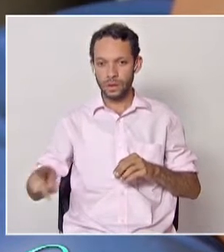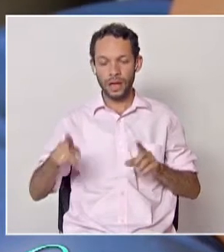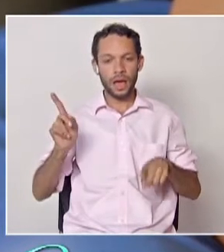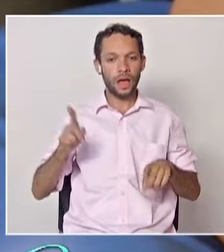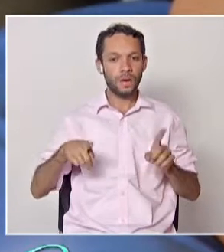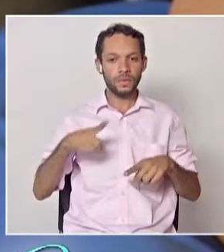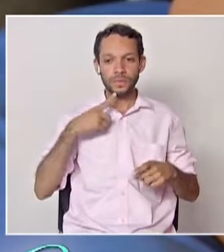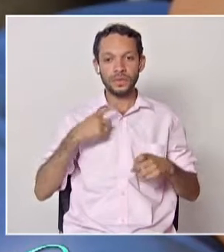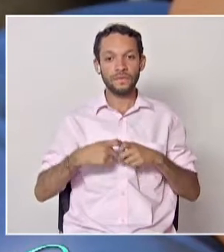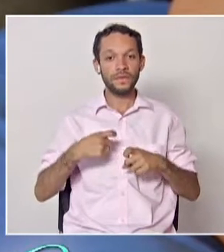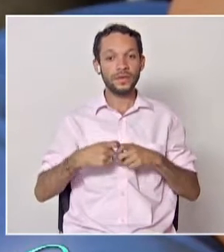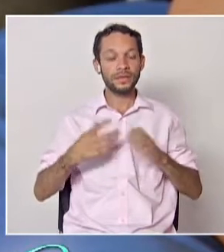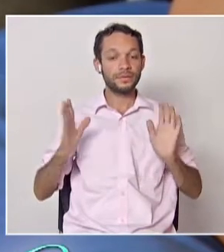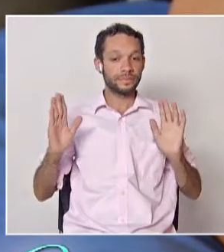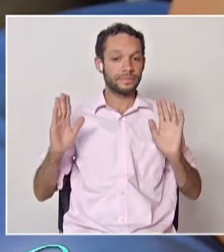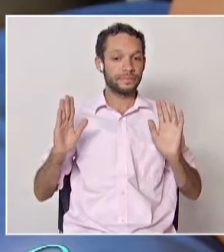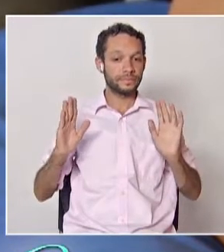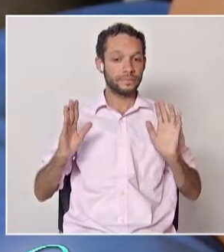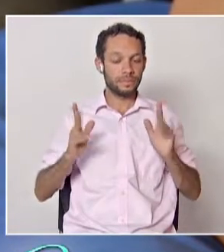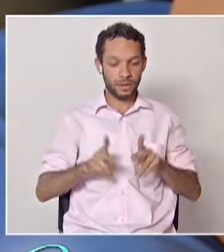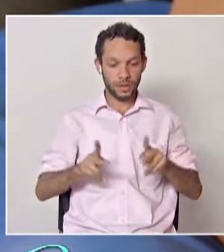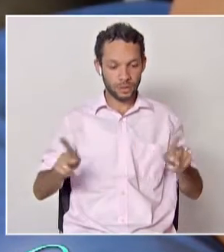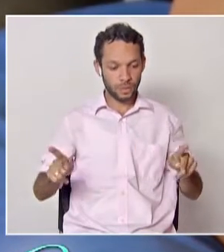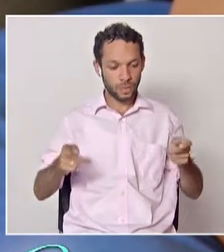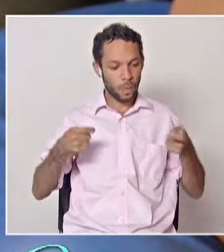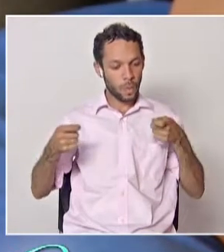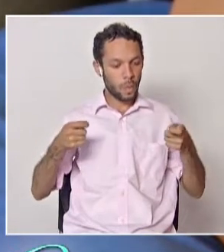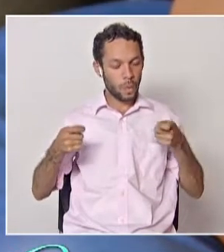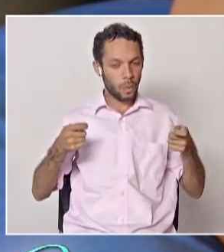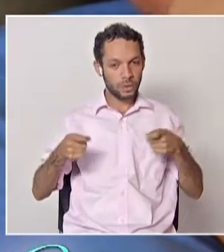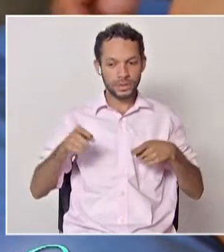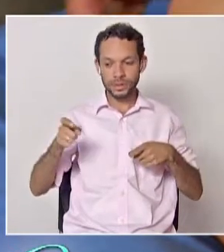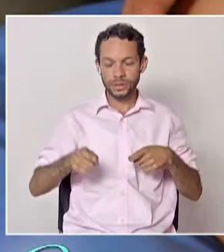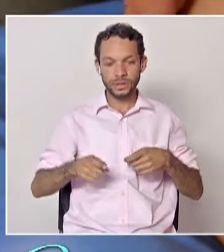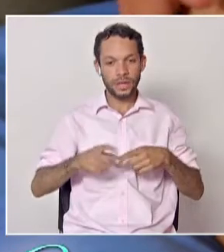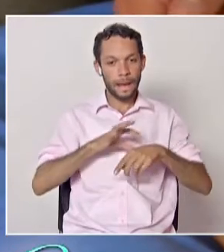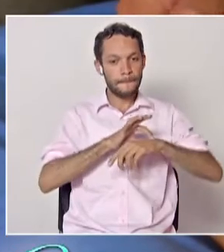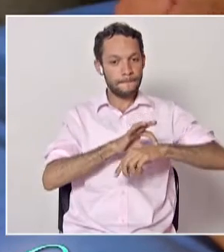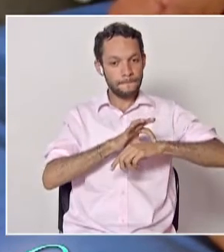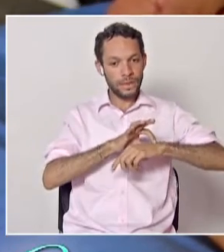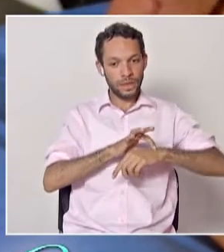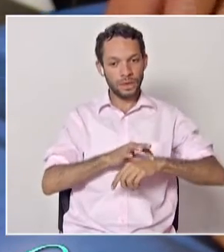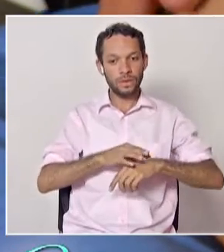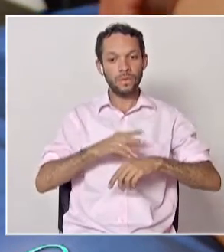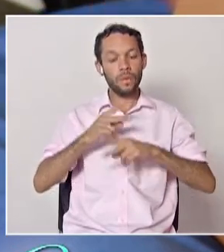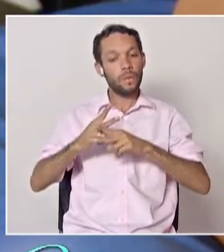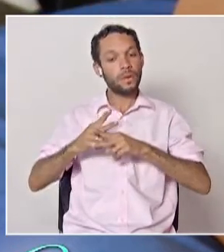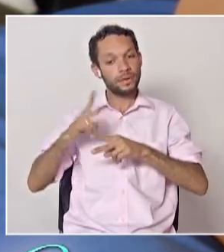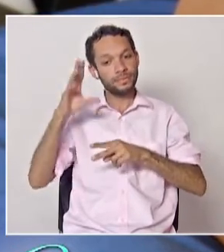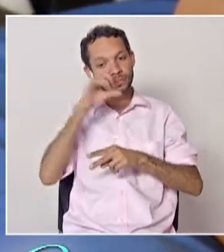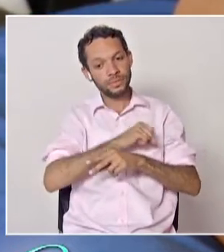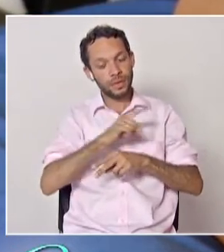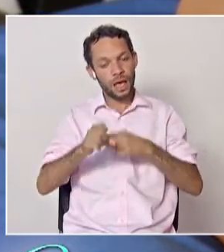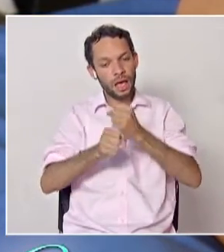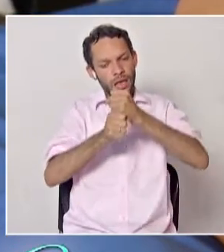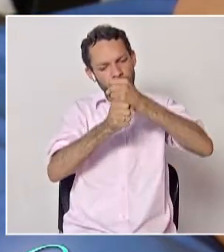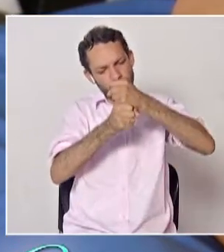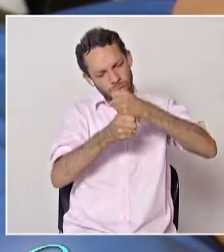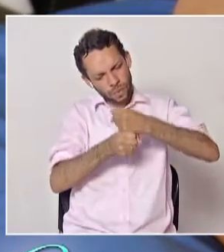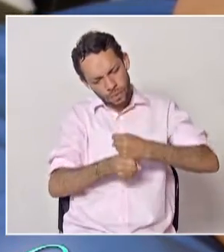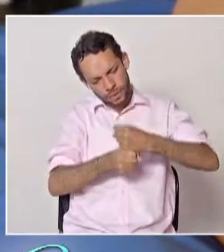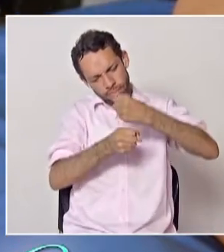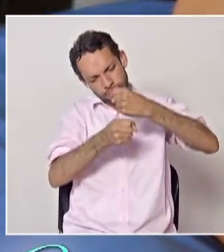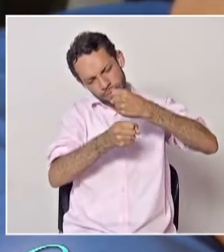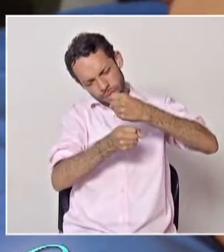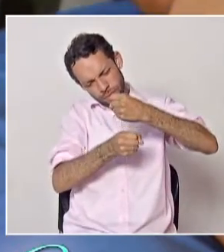a nivel del apoyo que hacemos premaxilar con la doctora Adriana Maya aquí en Parque Médico, ¿sí? ¿Por qué? Porque al descomprimir las cervicales,